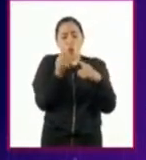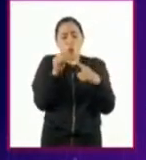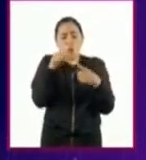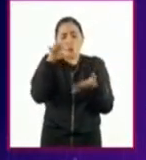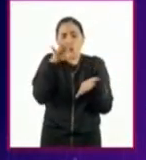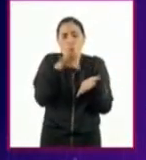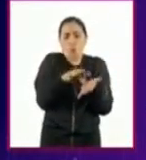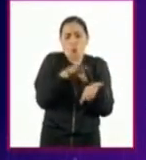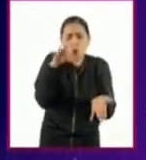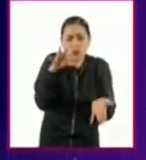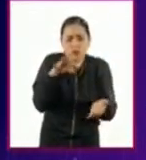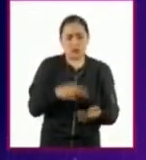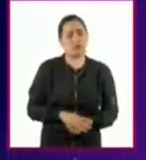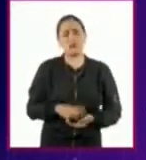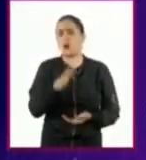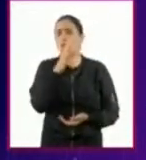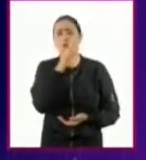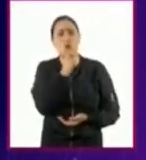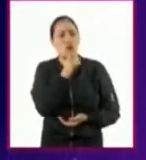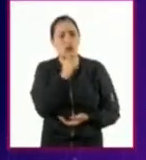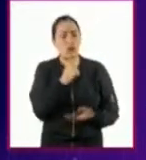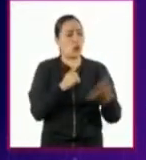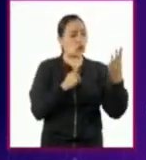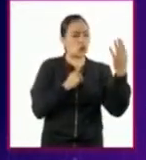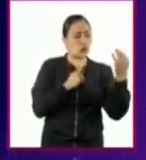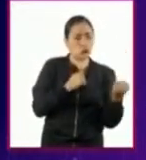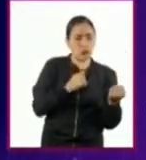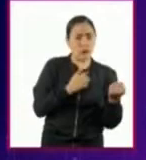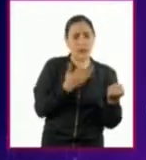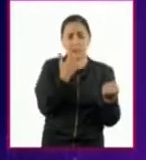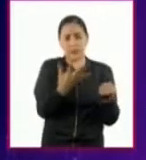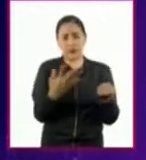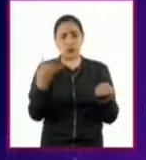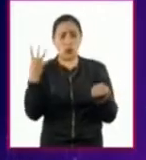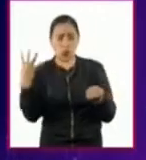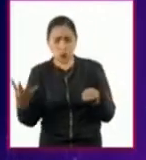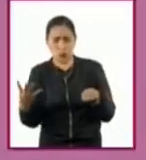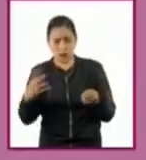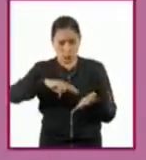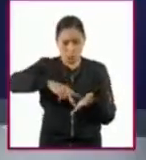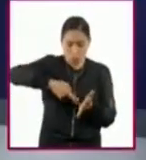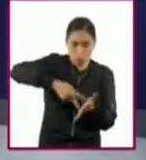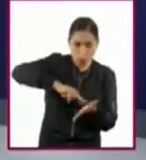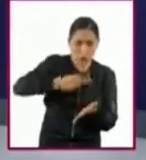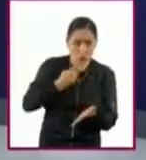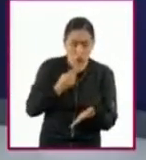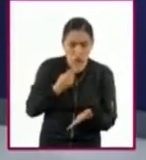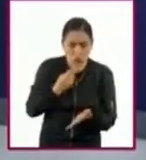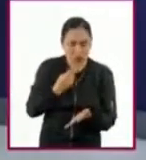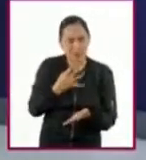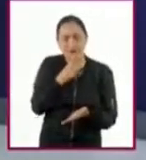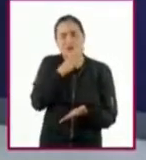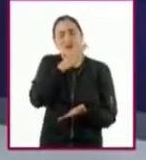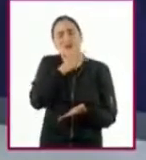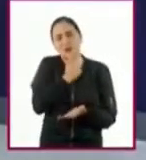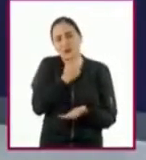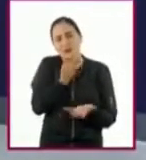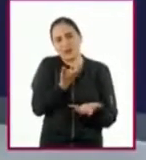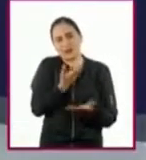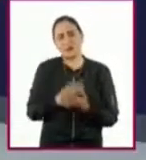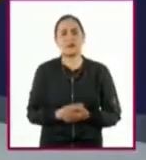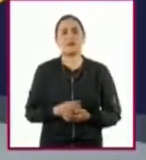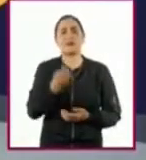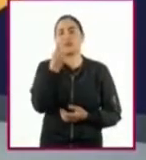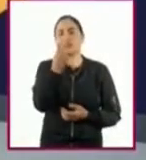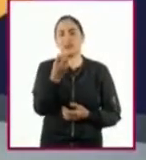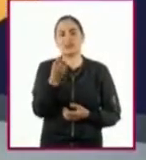se pueden trazar un triángulo de 9, 5 y 4 centímetros de lado. Esta información es muy importante ya que